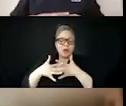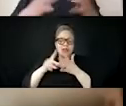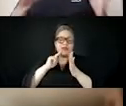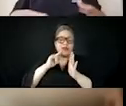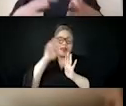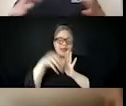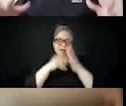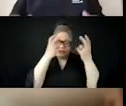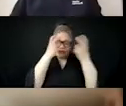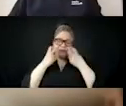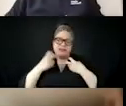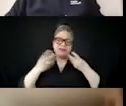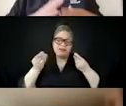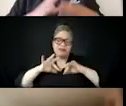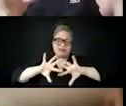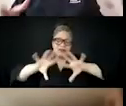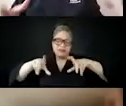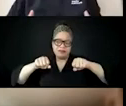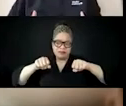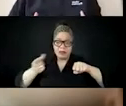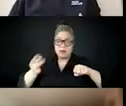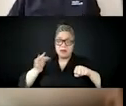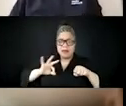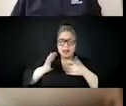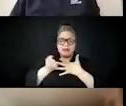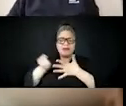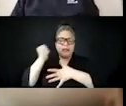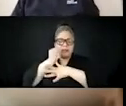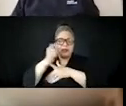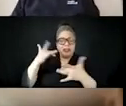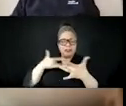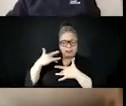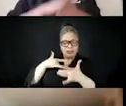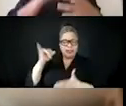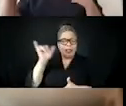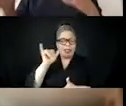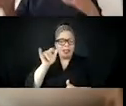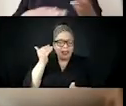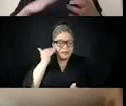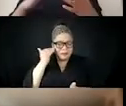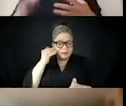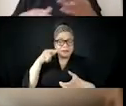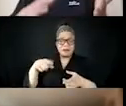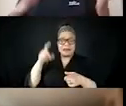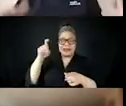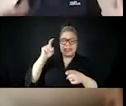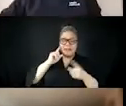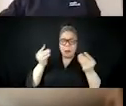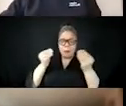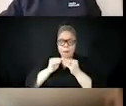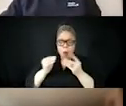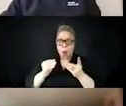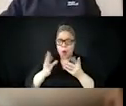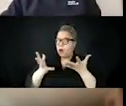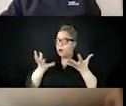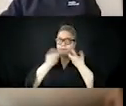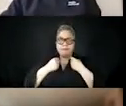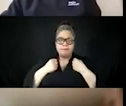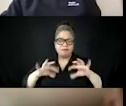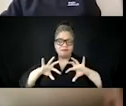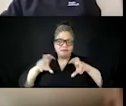capitalismo y hay cierta necesidad de más y más consumo verdad